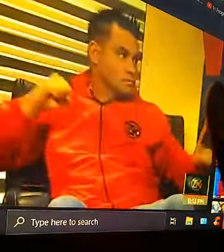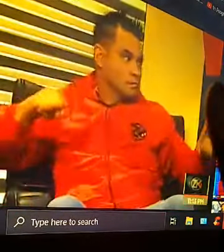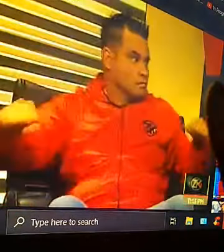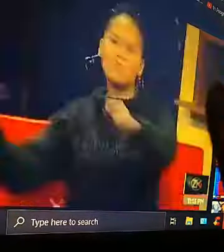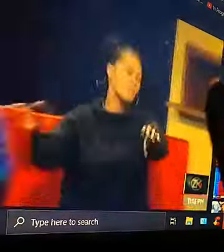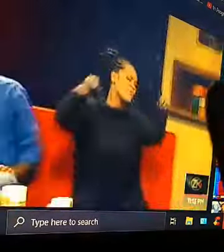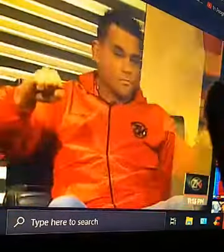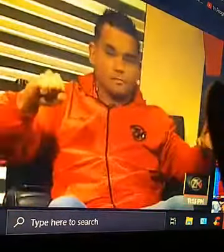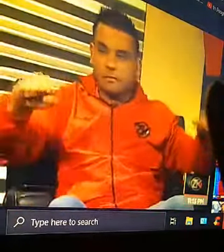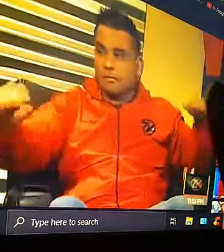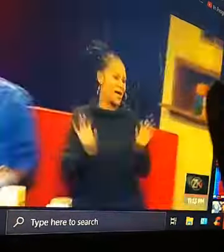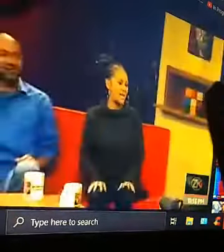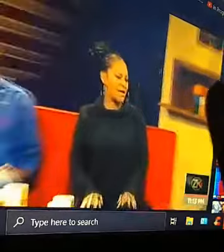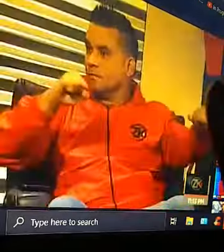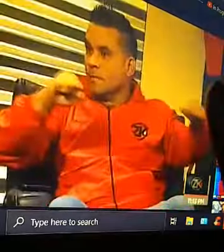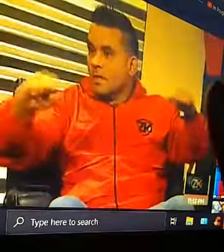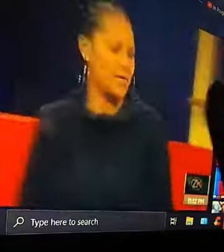pana.